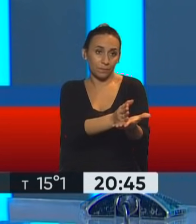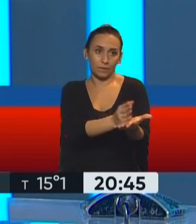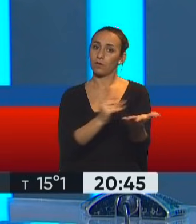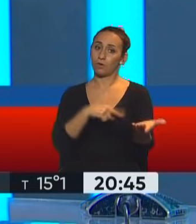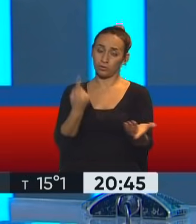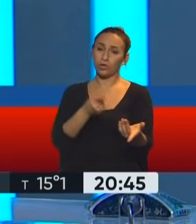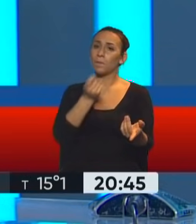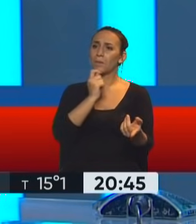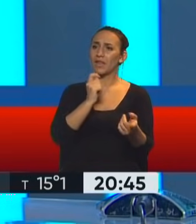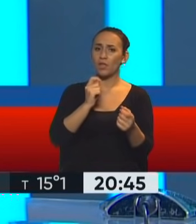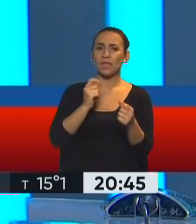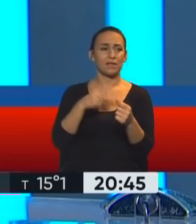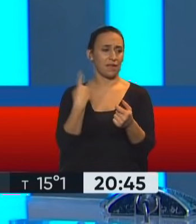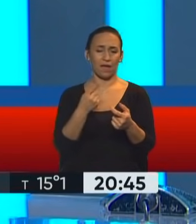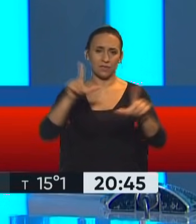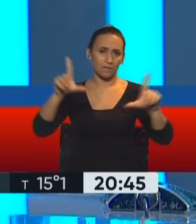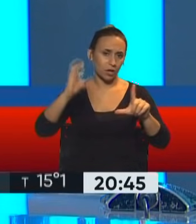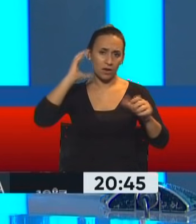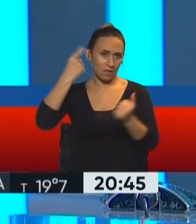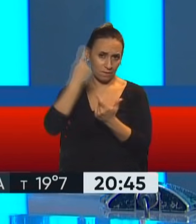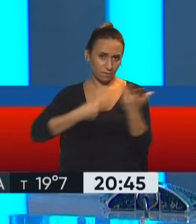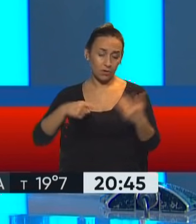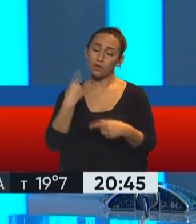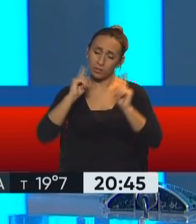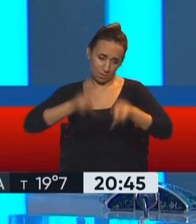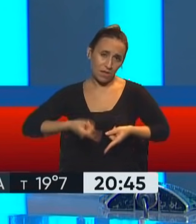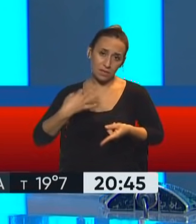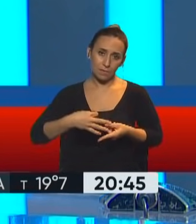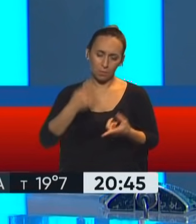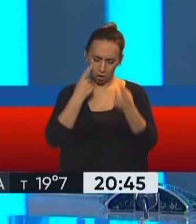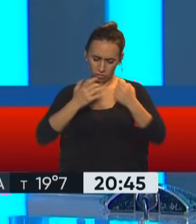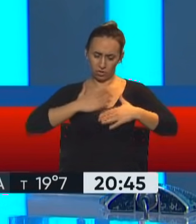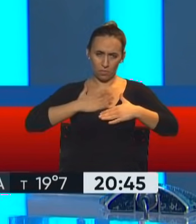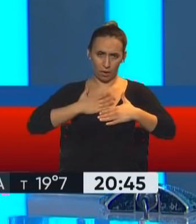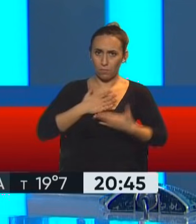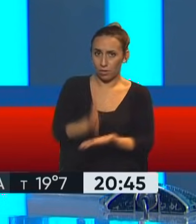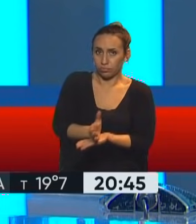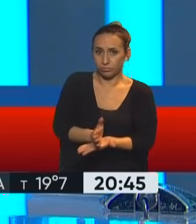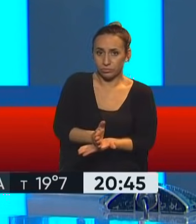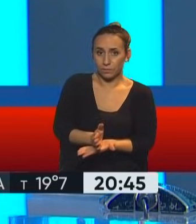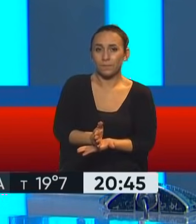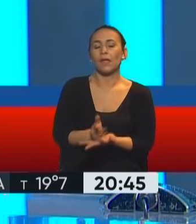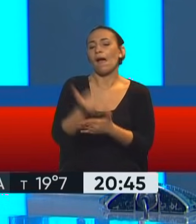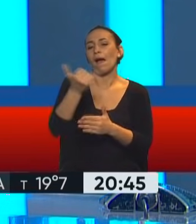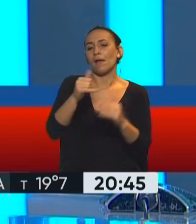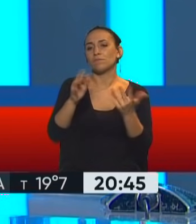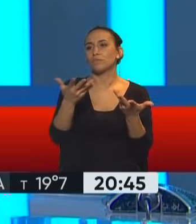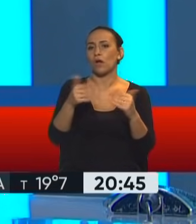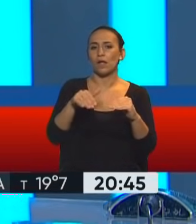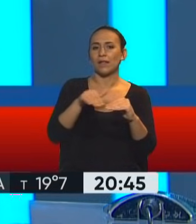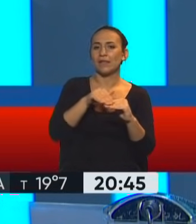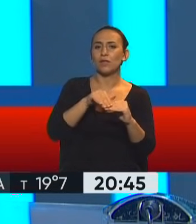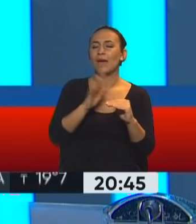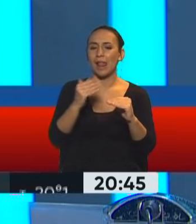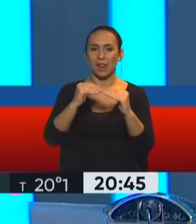nosotros mismos elevar la vara. Independientemente del discurso y de la concentración, hay cosas que son por abajo del nivel de flotación. Digo.